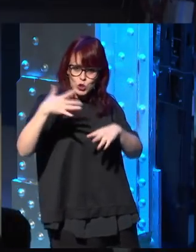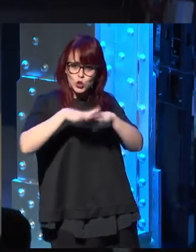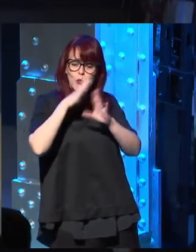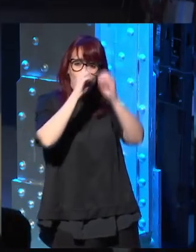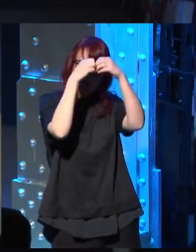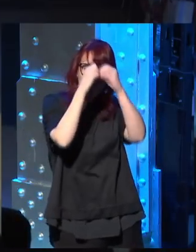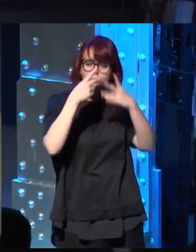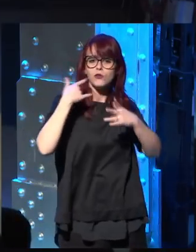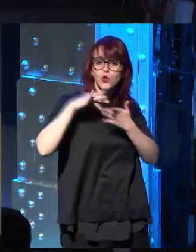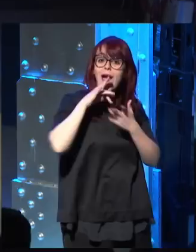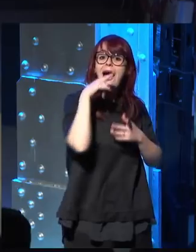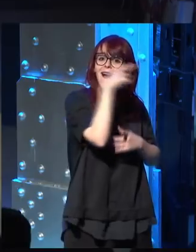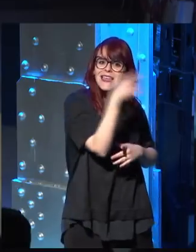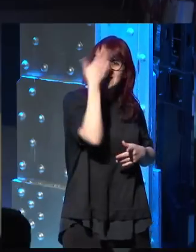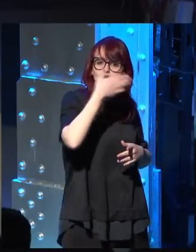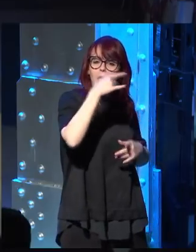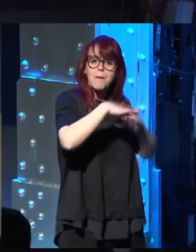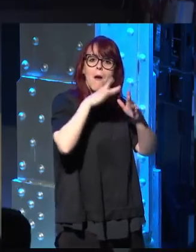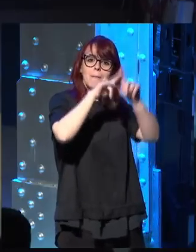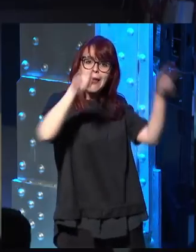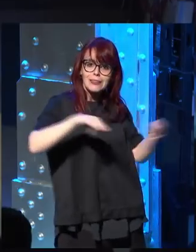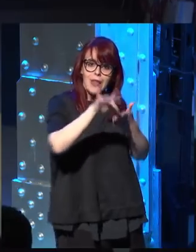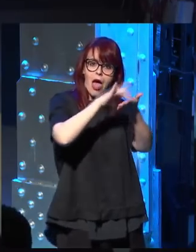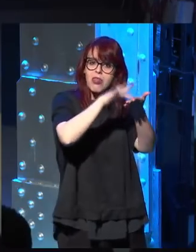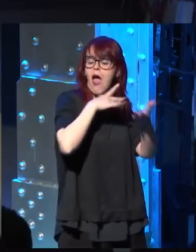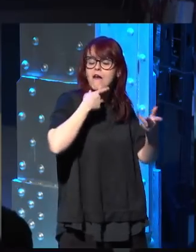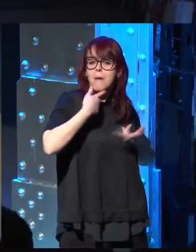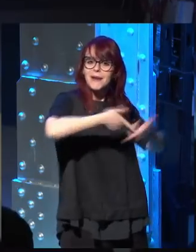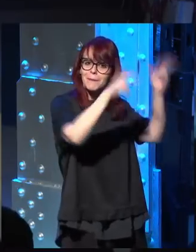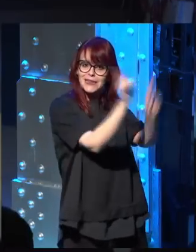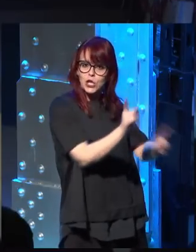esto, son escuelas en las que no están permitidas las pantallas,